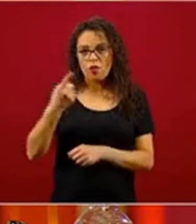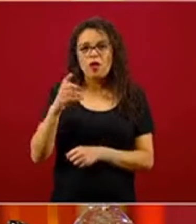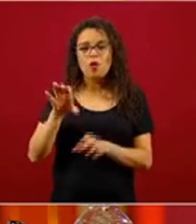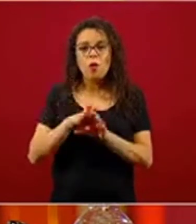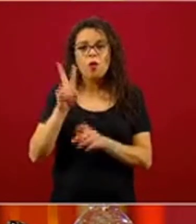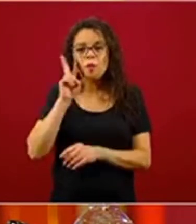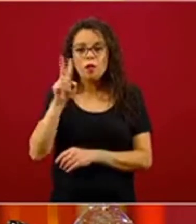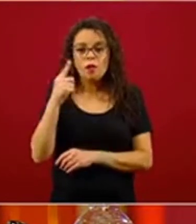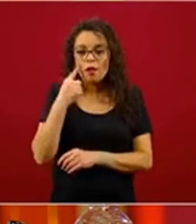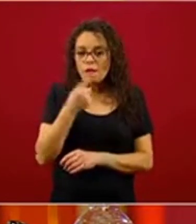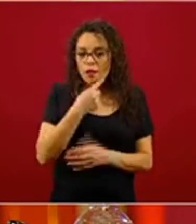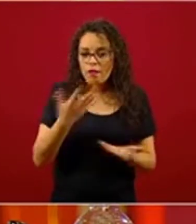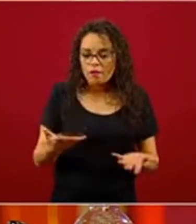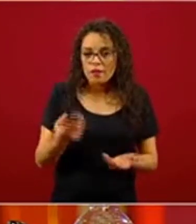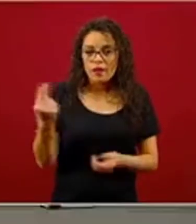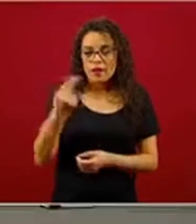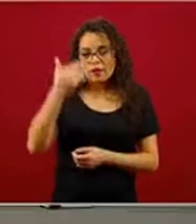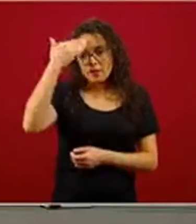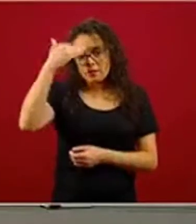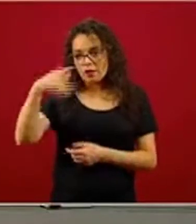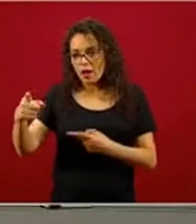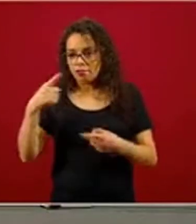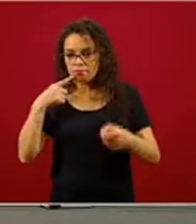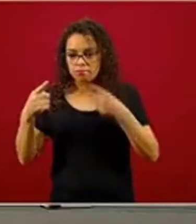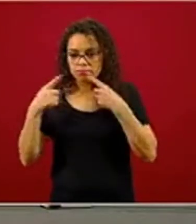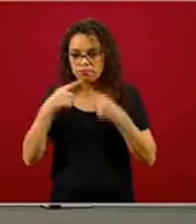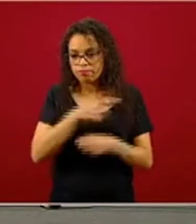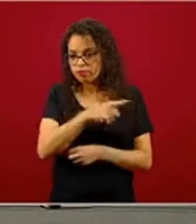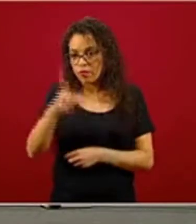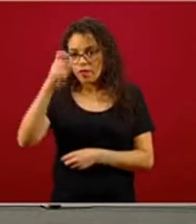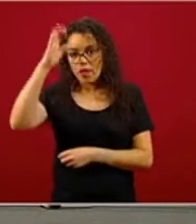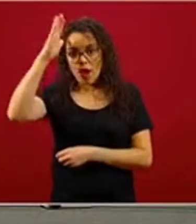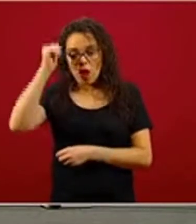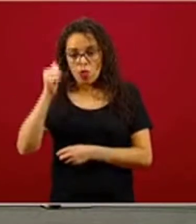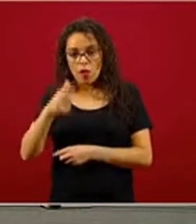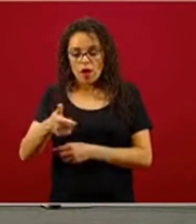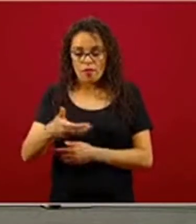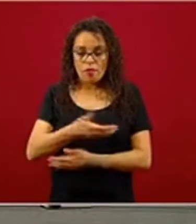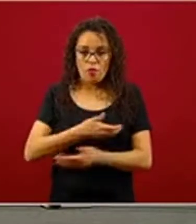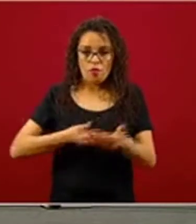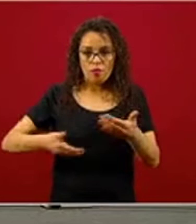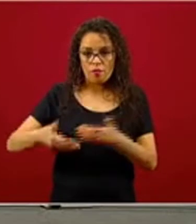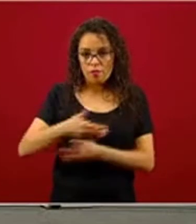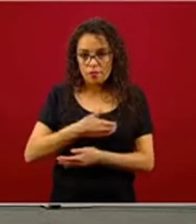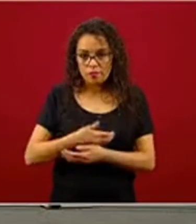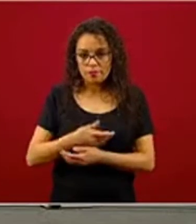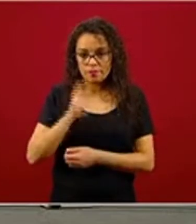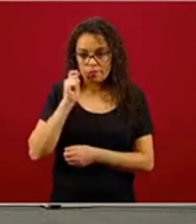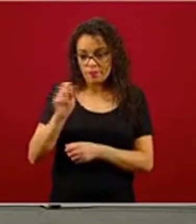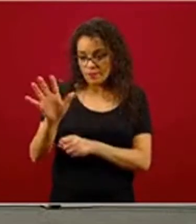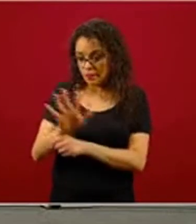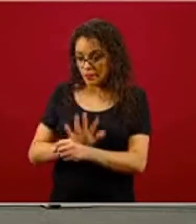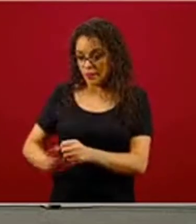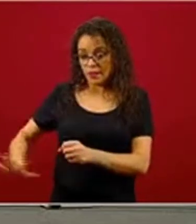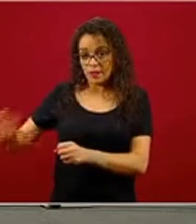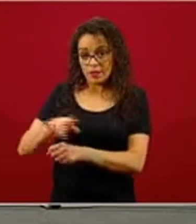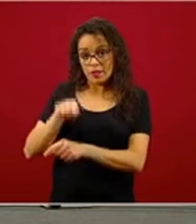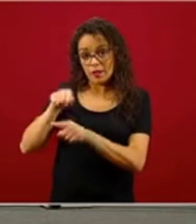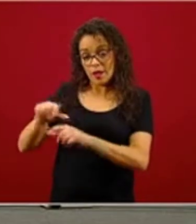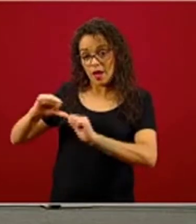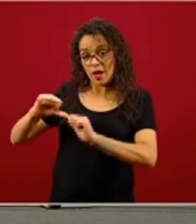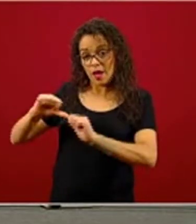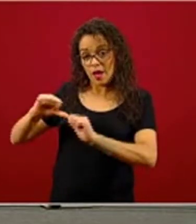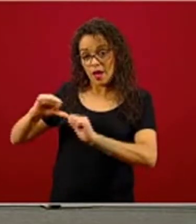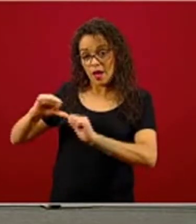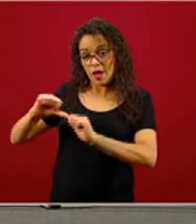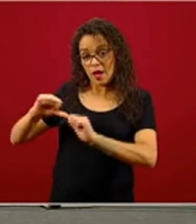oportunidades de no solamente consenso, sino de trabajo colaborativo. El área de la megalópolis es un área que, desde el punto de vista